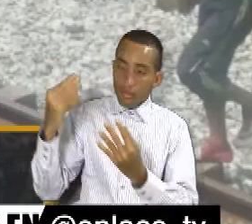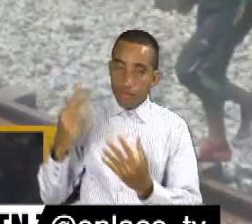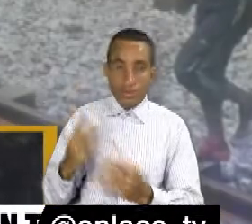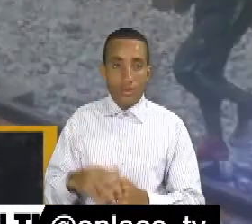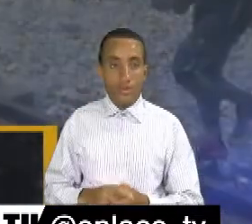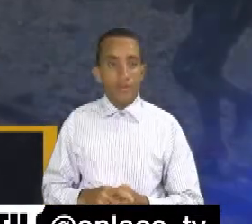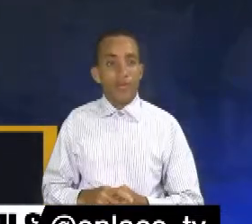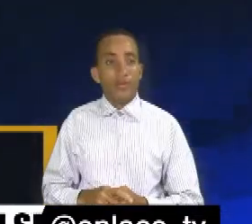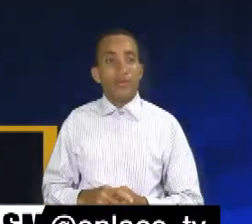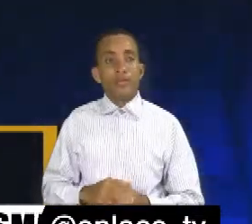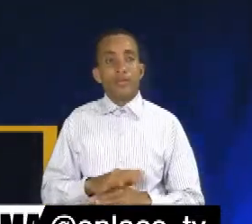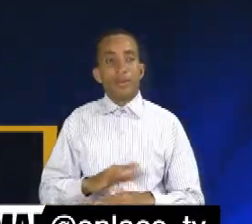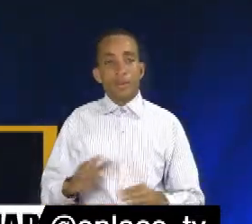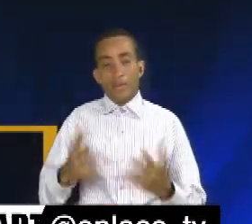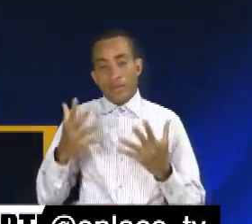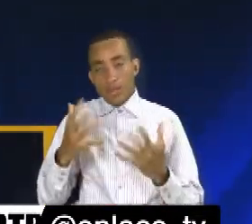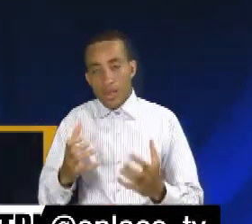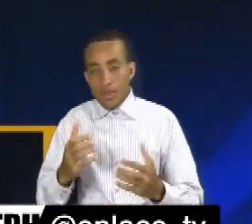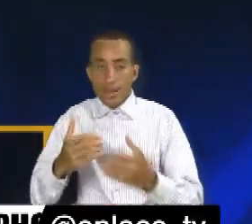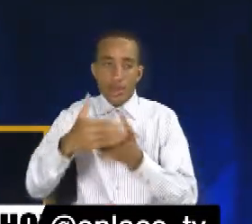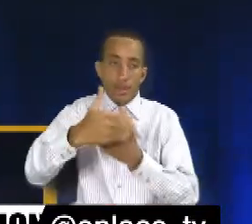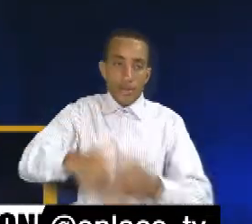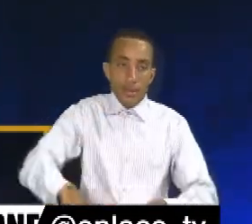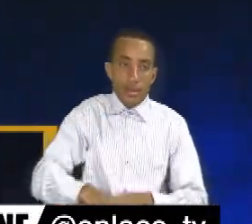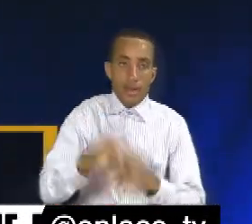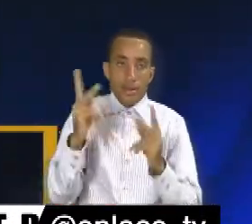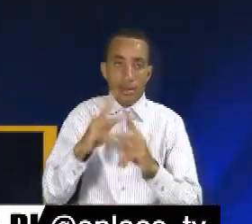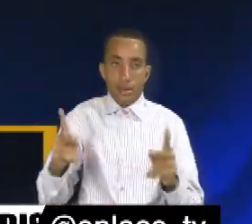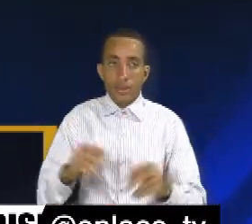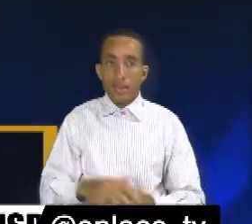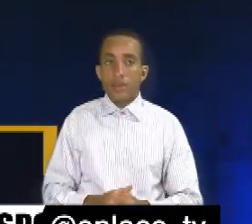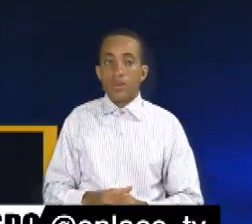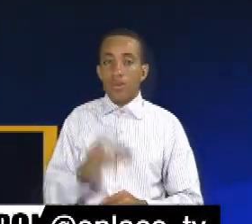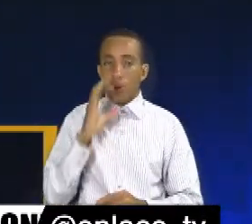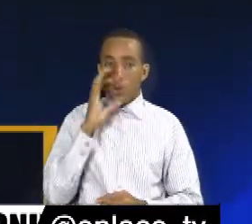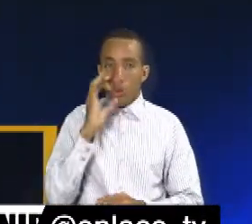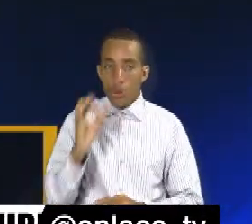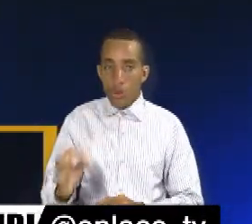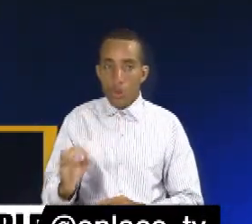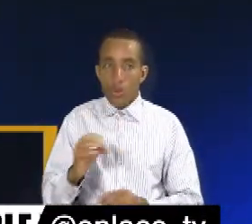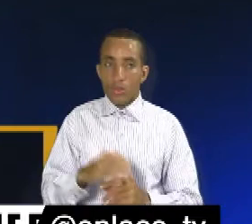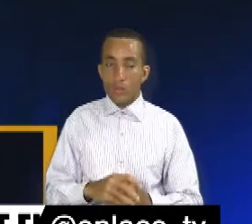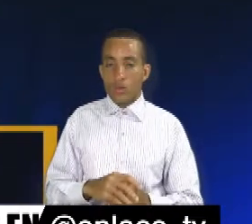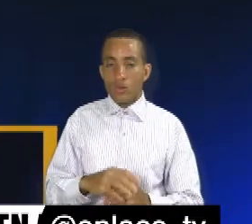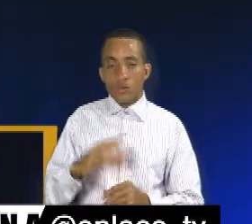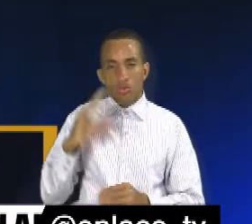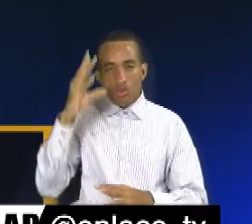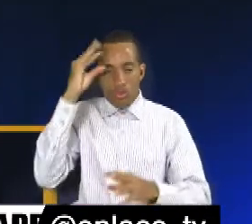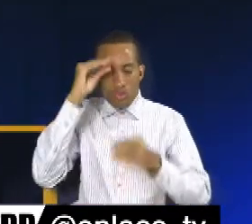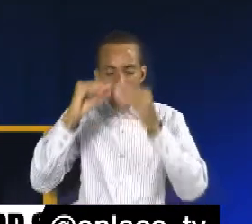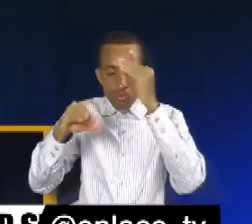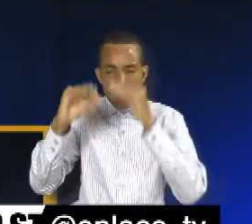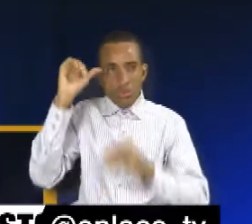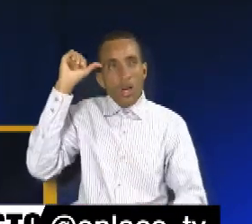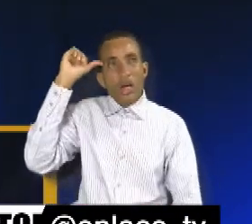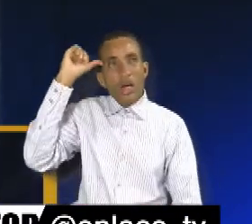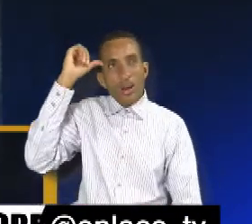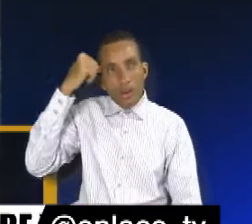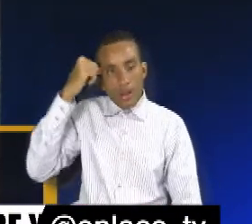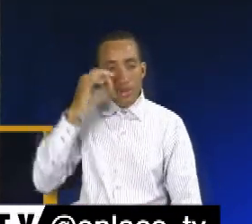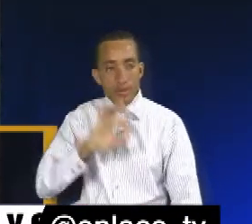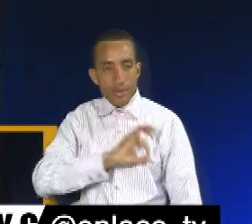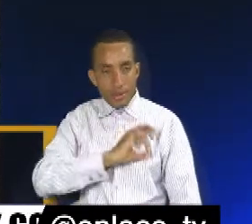mientras está con las personas de calle es la clave por la que este hombre, que es una biblioteca de recuerdos, puede cada sábado